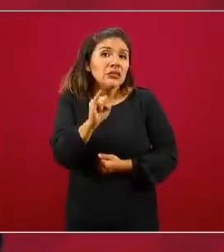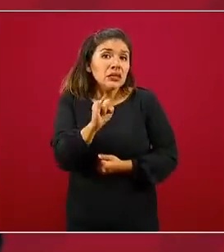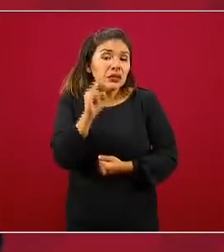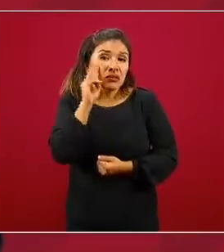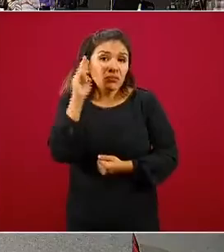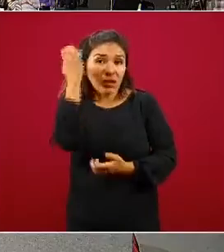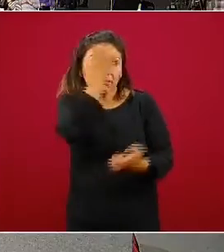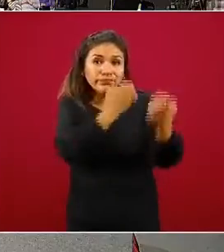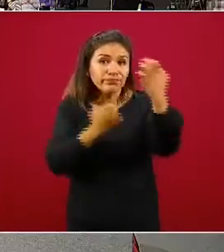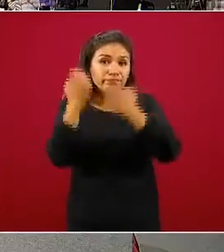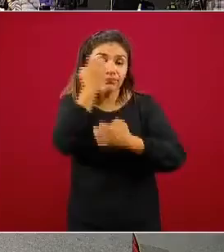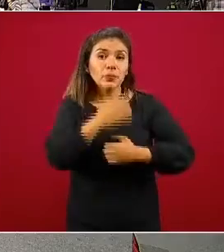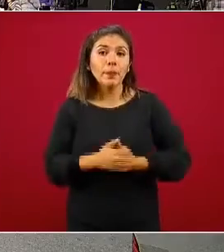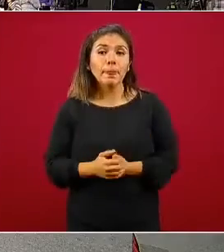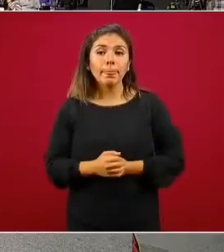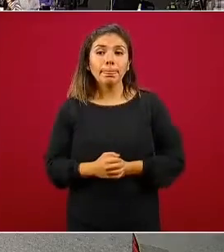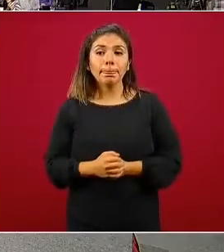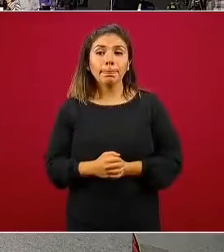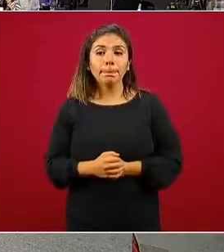estar preparados.